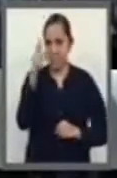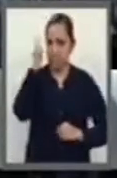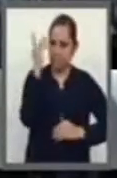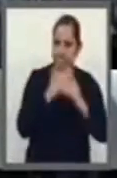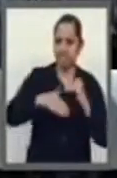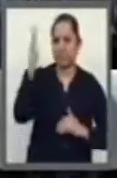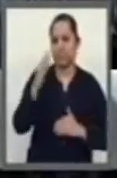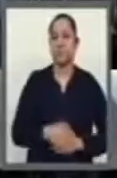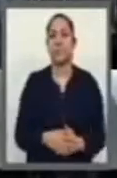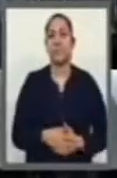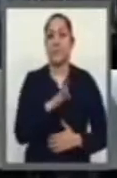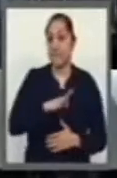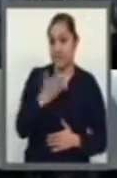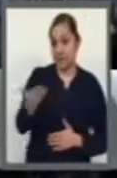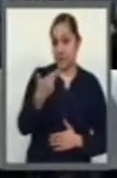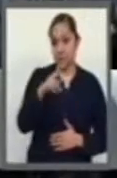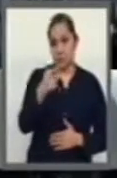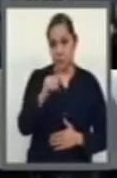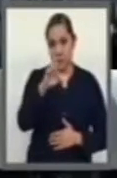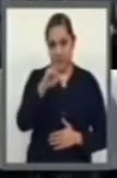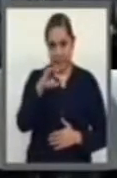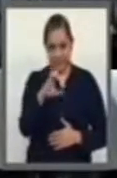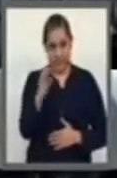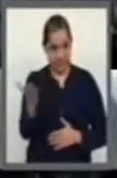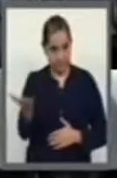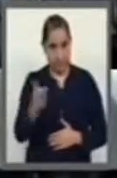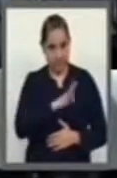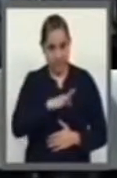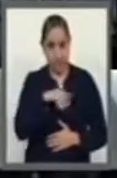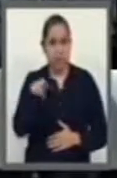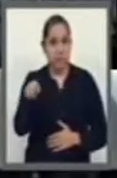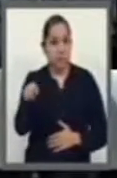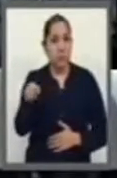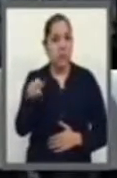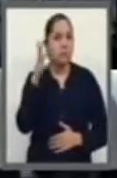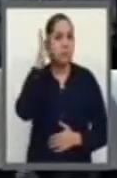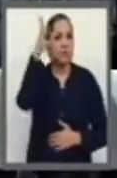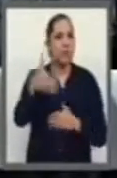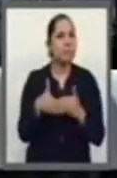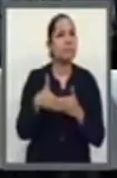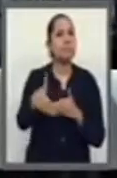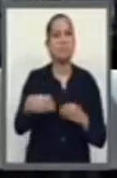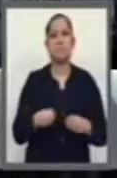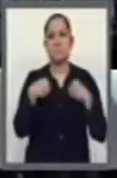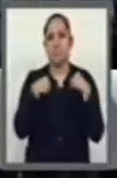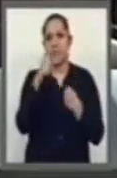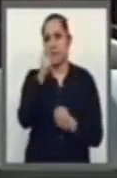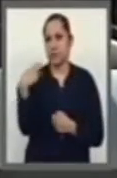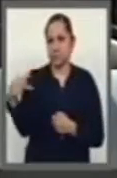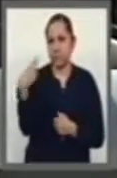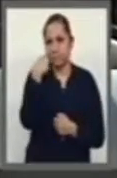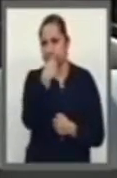Felicidades, Hugo Eric, en todo lo que te provea la vida y tus propias decisiones